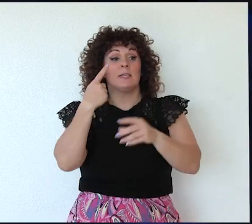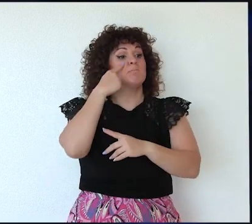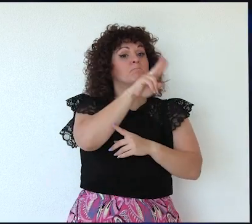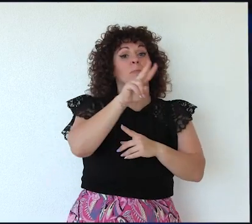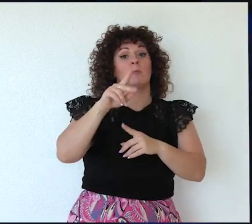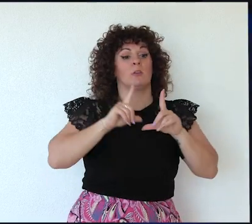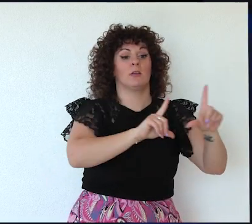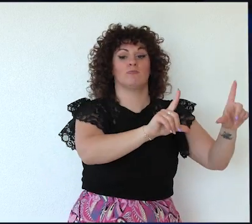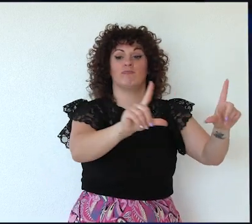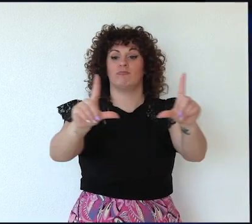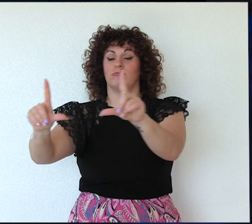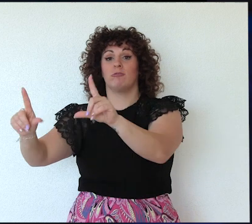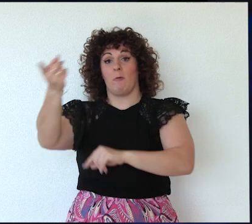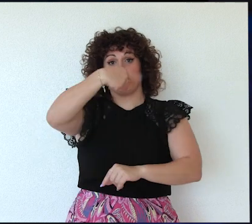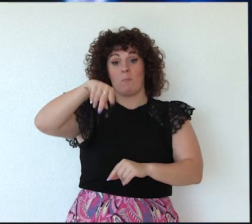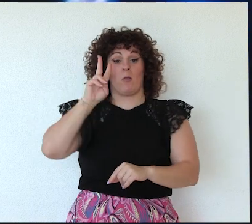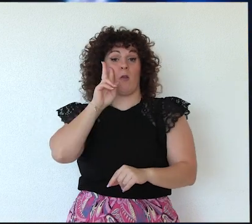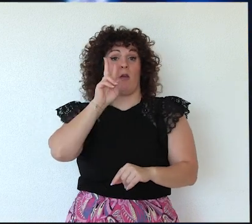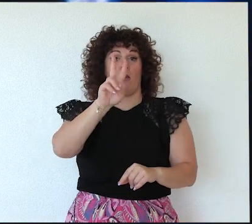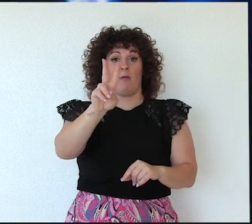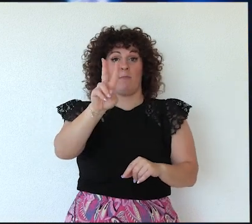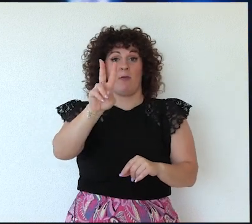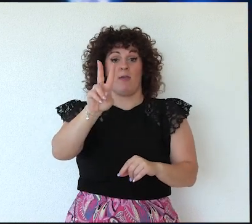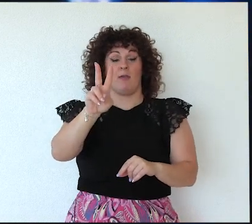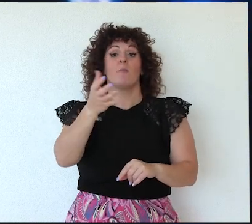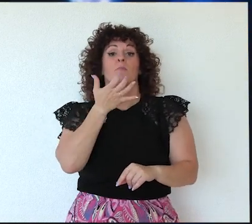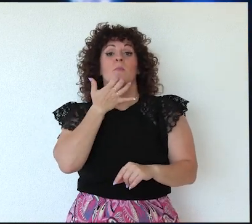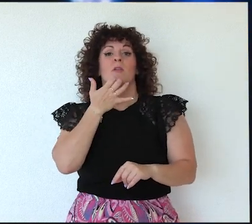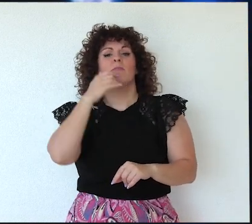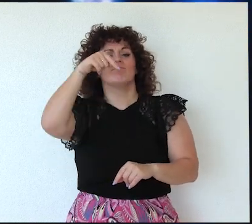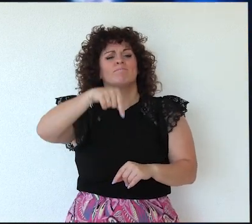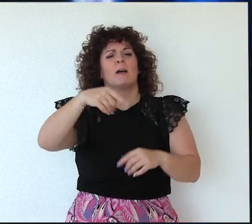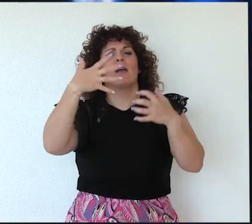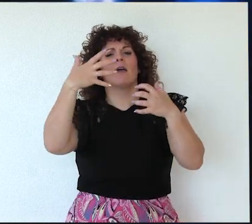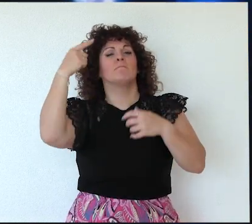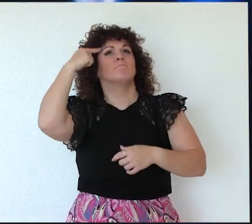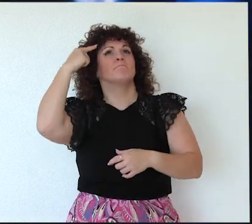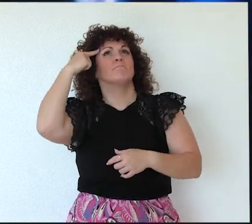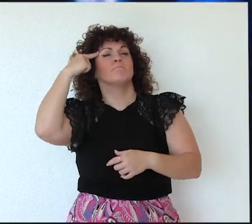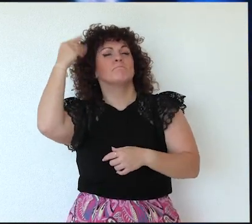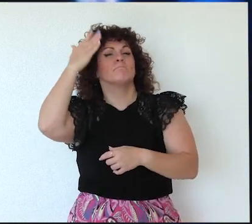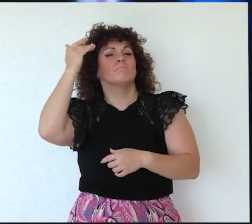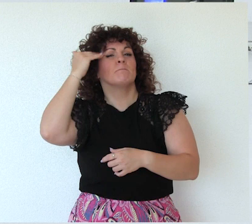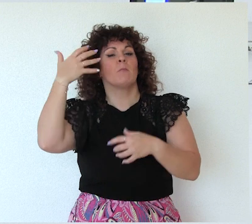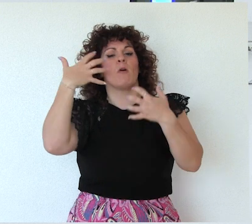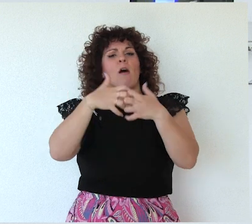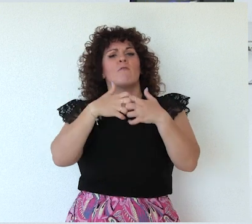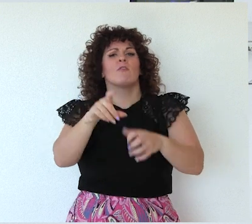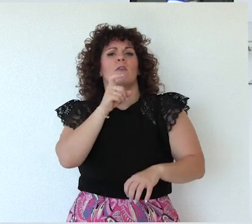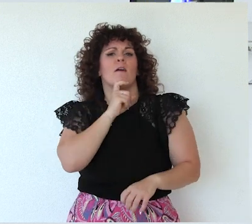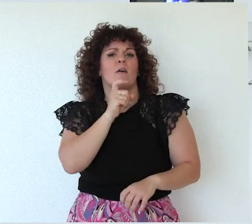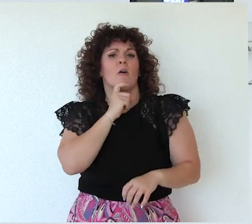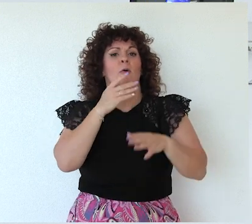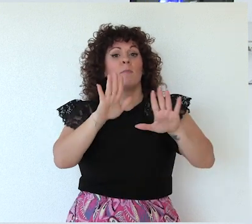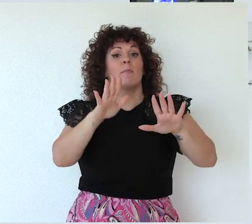en la que en este caso hago alusión a cómo podría funcionar la memoria de alguien que vivió en esa época, pero también